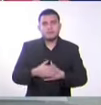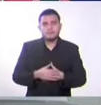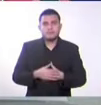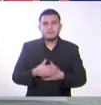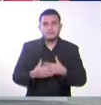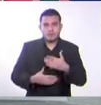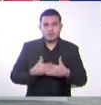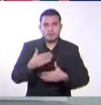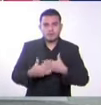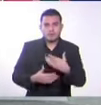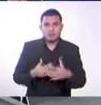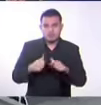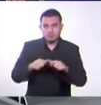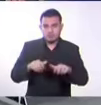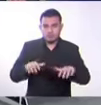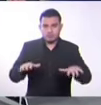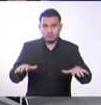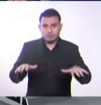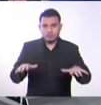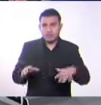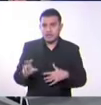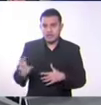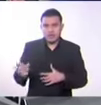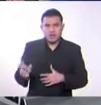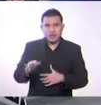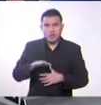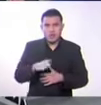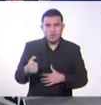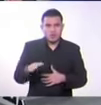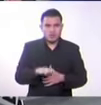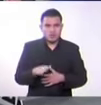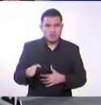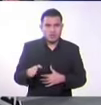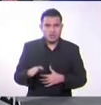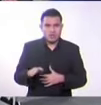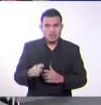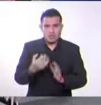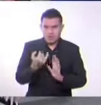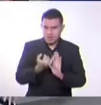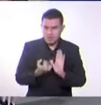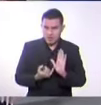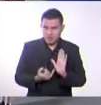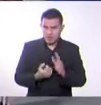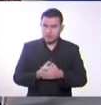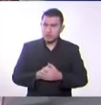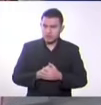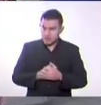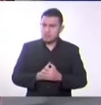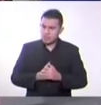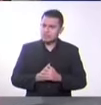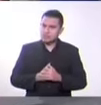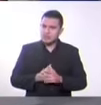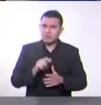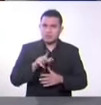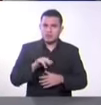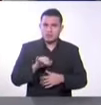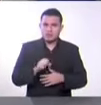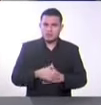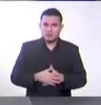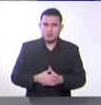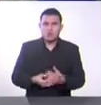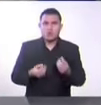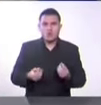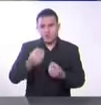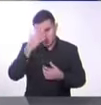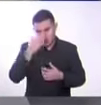entonces, ¿la radio utiliza imágenes? Sí, utiliza imágenes. ¿La radio utiliza imágenes? Sí, Luis. ¿Cómo crees